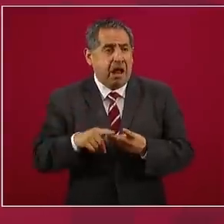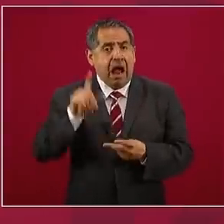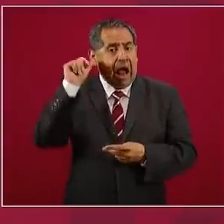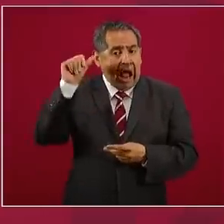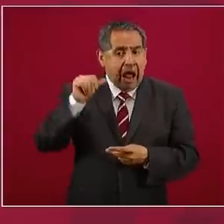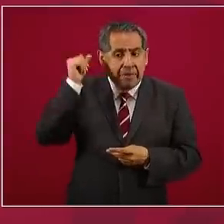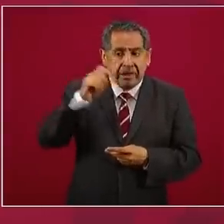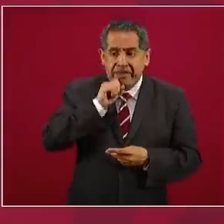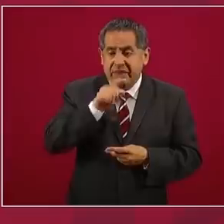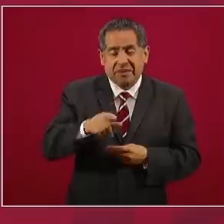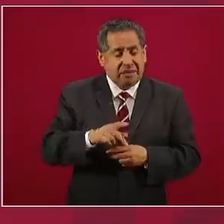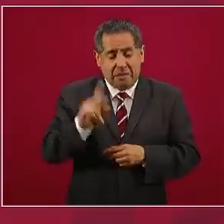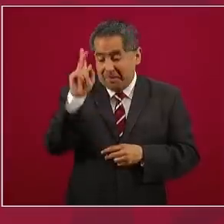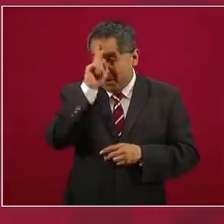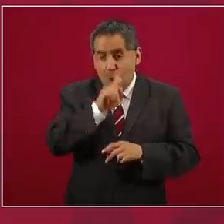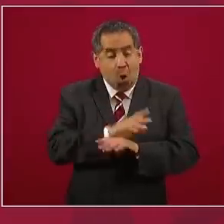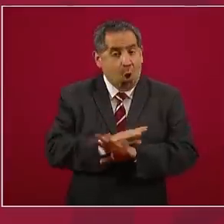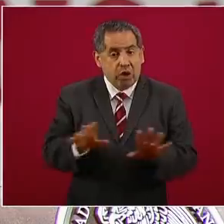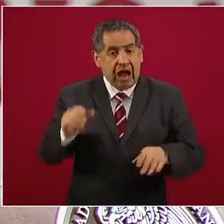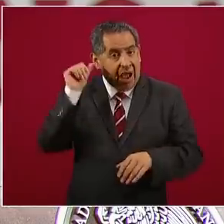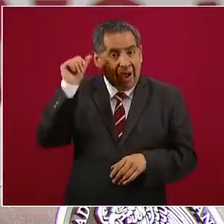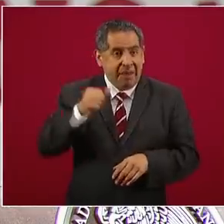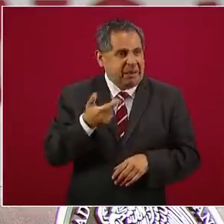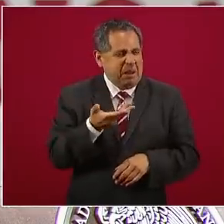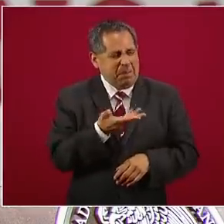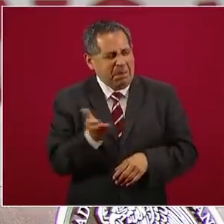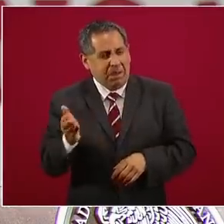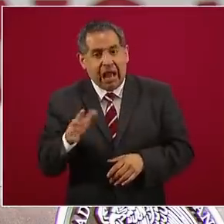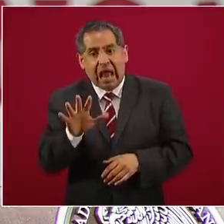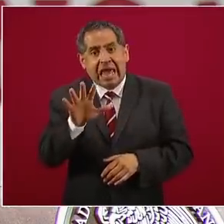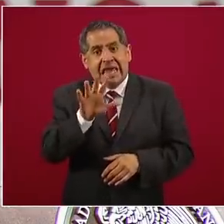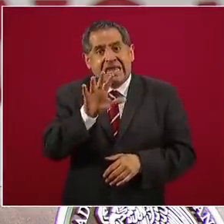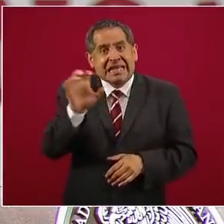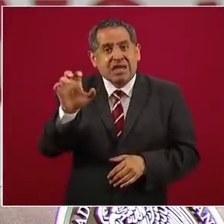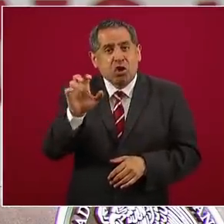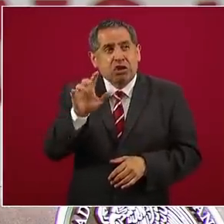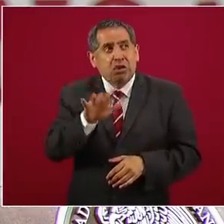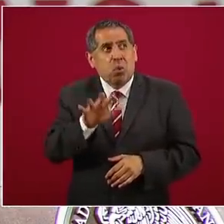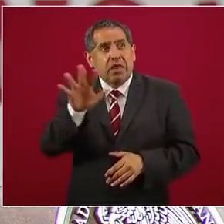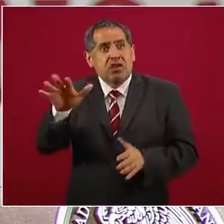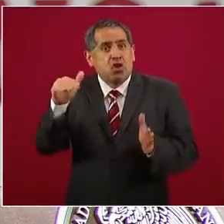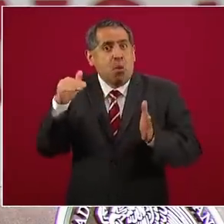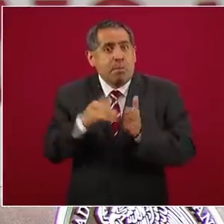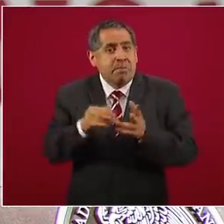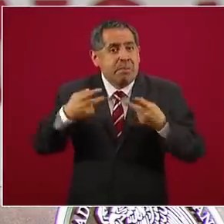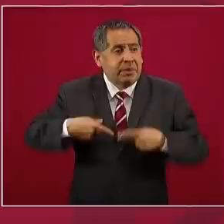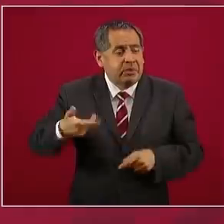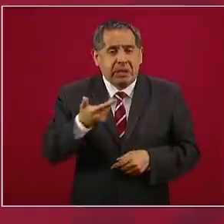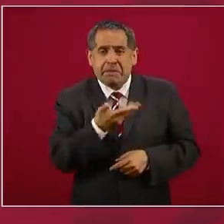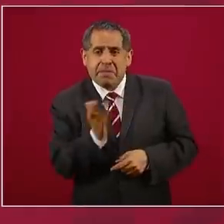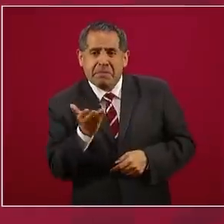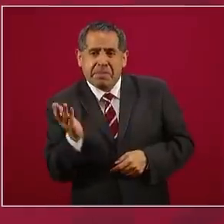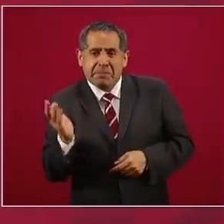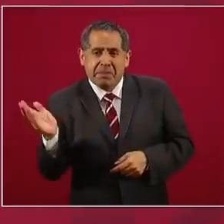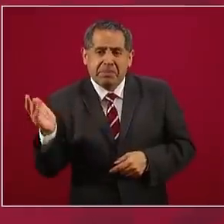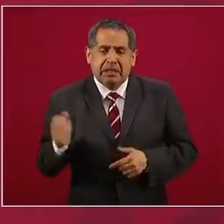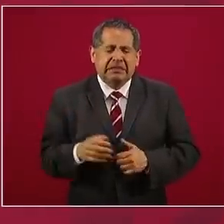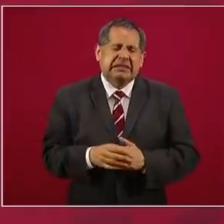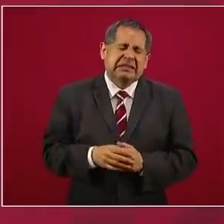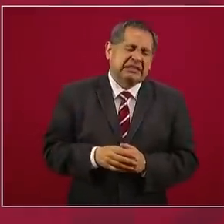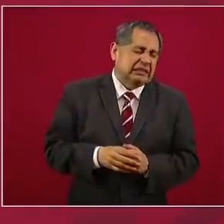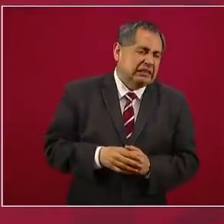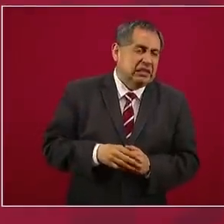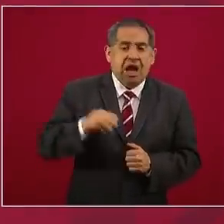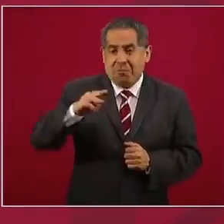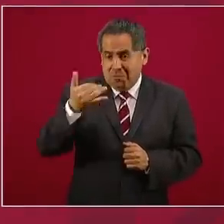que ya dijimos fue el peor mes. Perdimos 555,000 empleos. Perdimos en